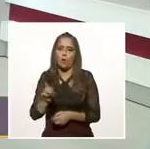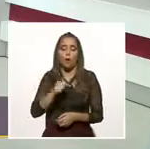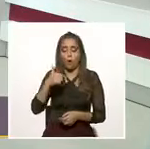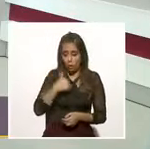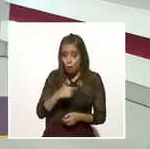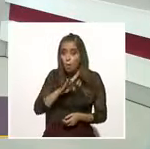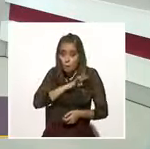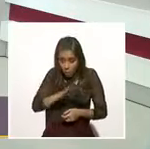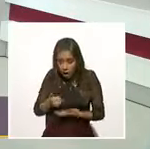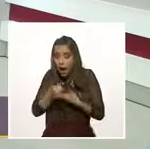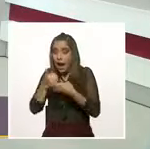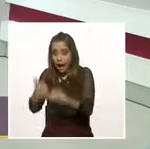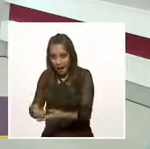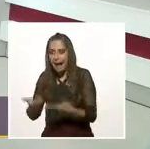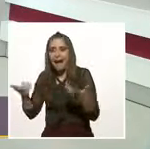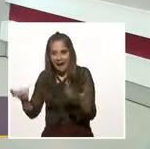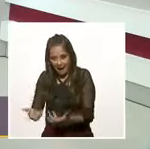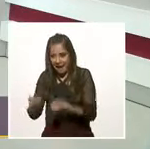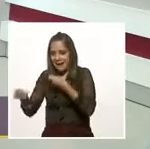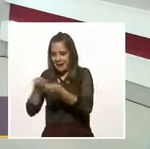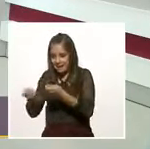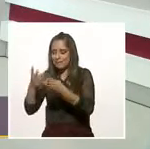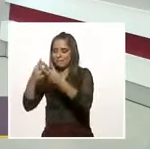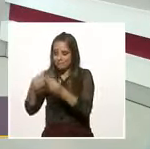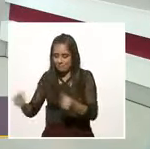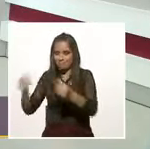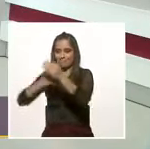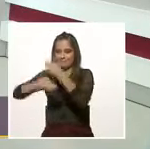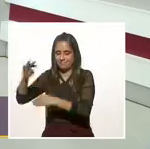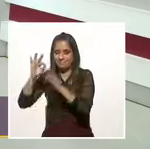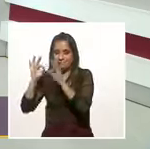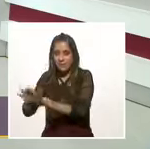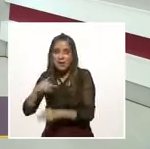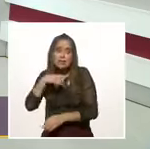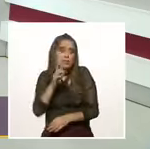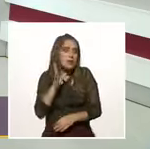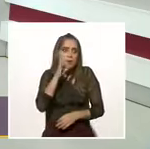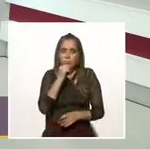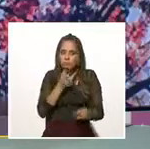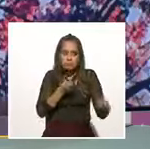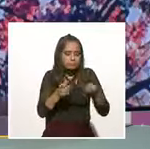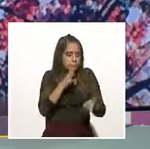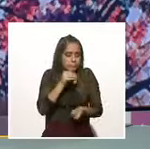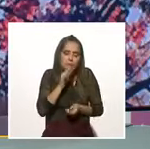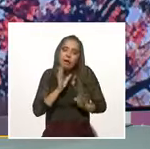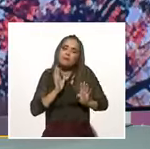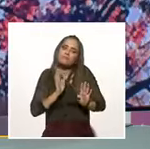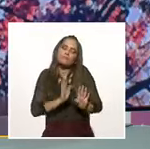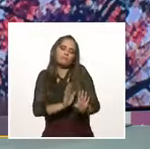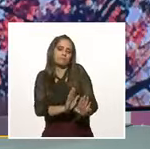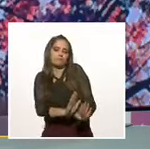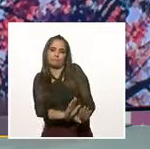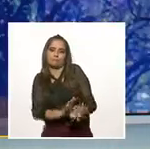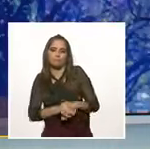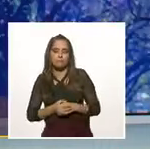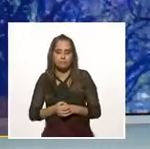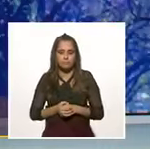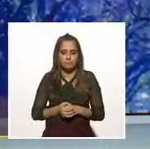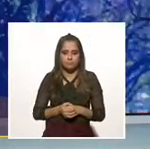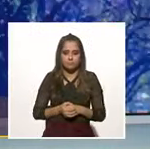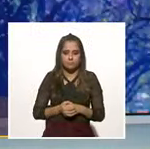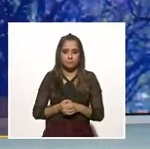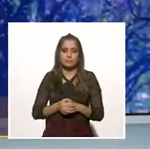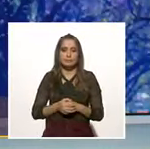Uh-huh. De lo que no, pues tenemos que dejarlo ir y ser flexibles. Pero fíjate, uh-huh. Estamos hablando de resiliencia y a lo mejor ni siquiera hemos